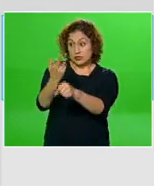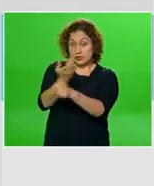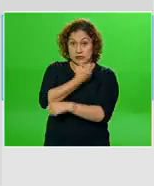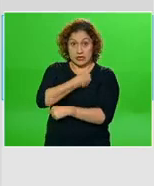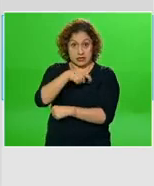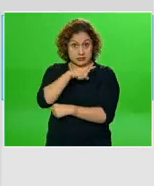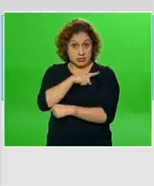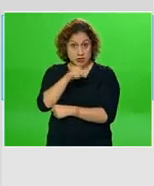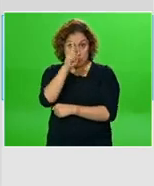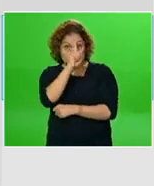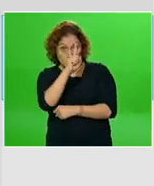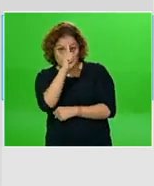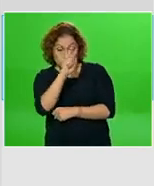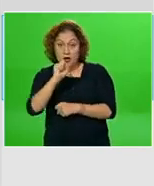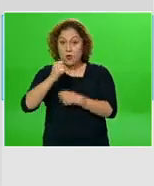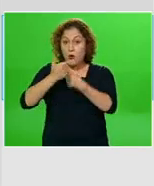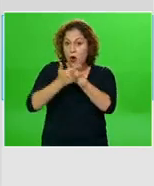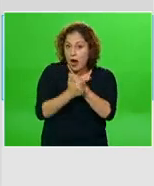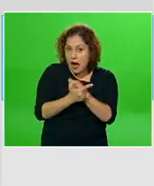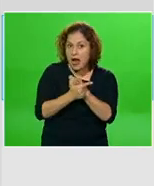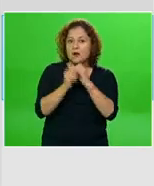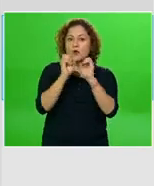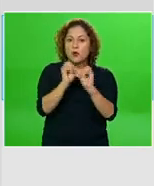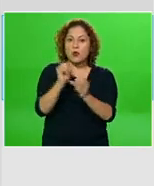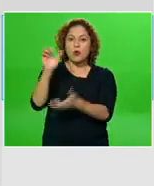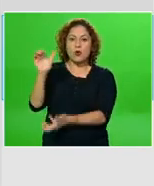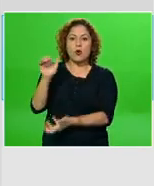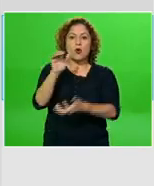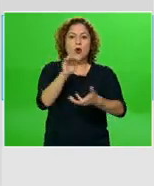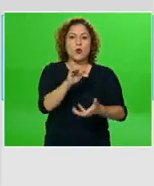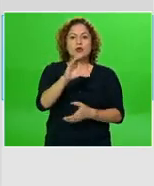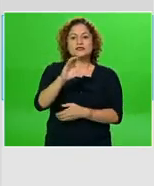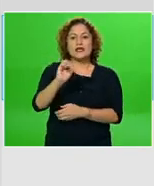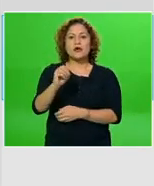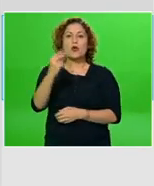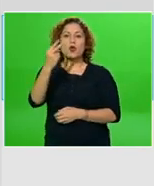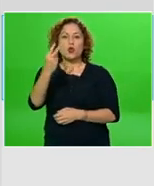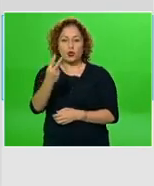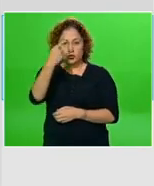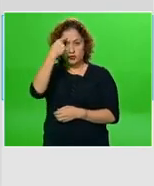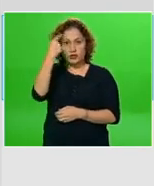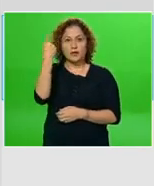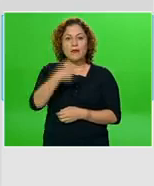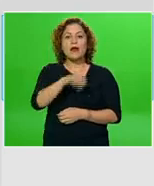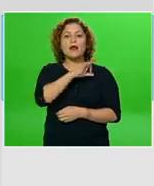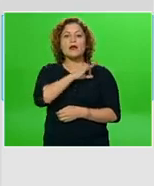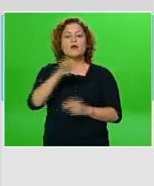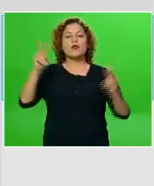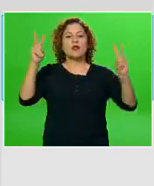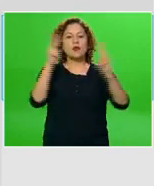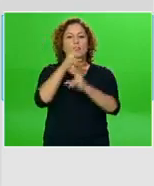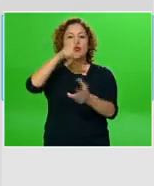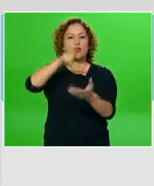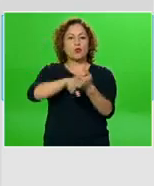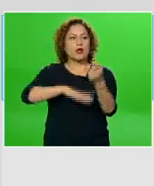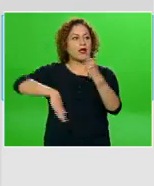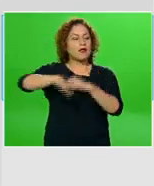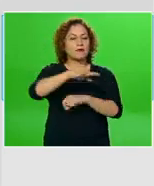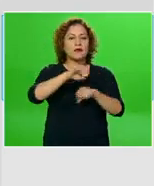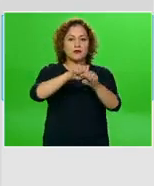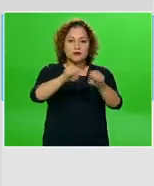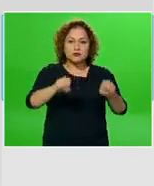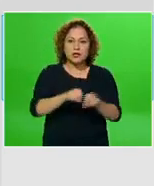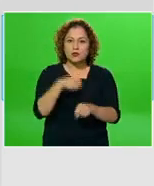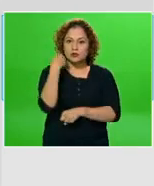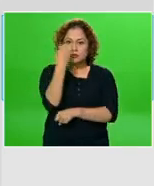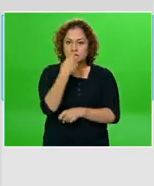adquirir medidores de co2 para evitar el alto riesgo y garantizar la buena ventilación en las escuelas eso por un lado por